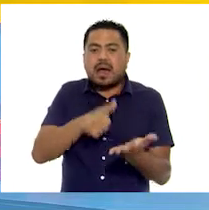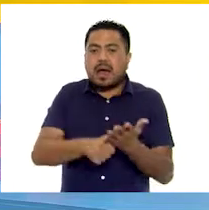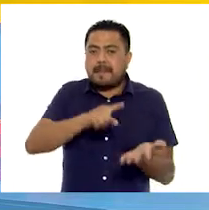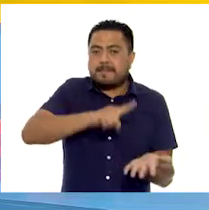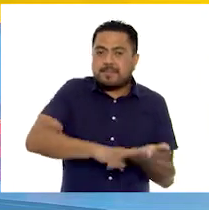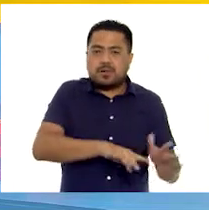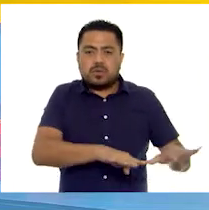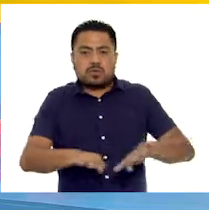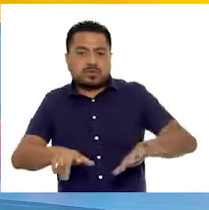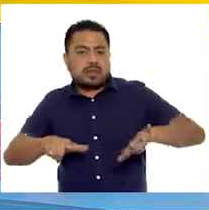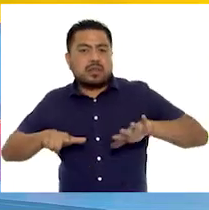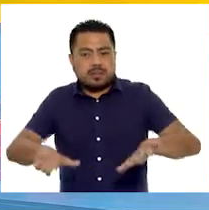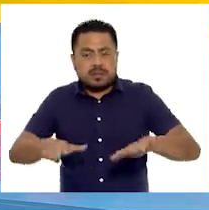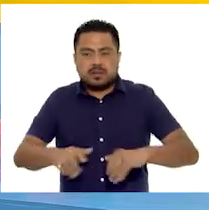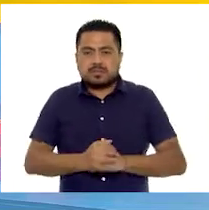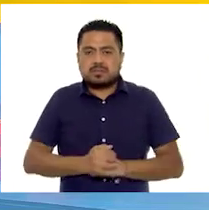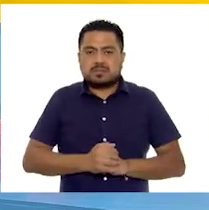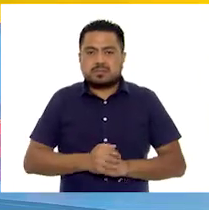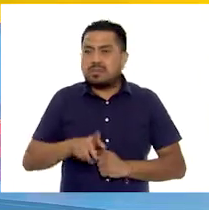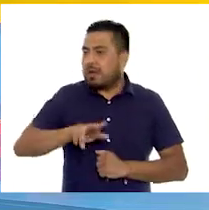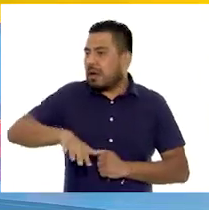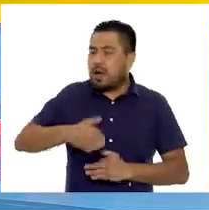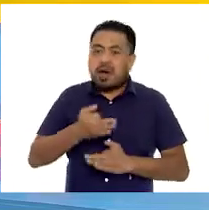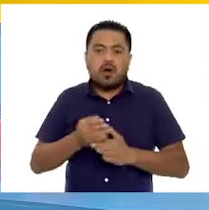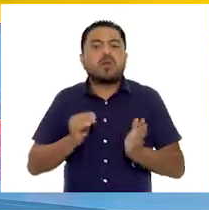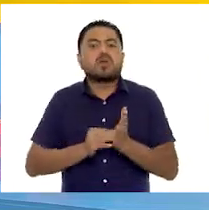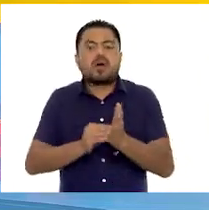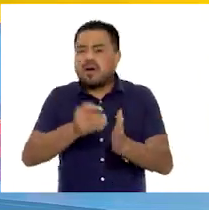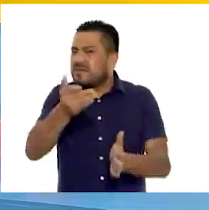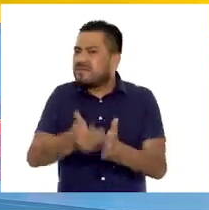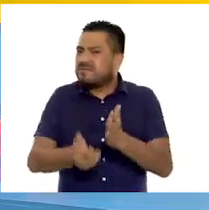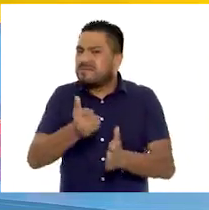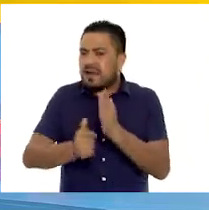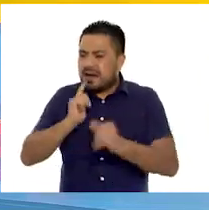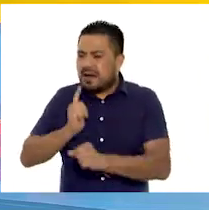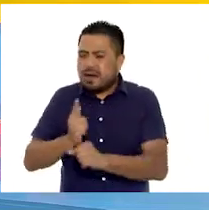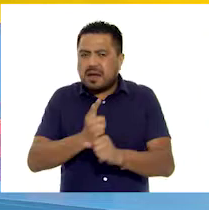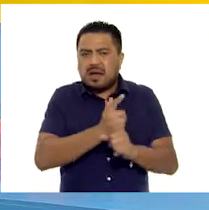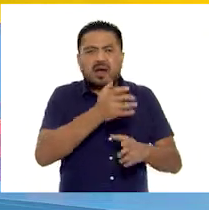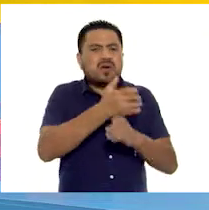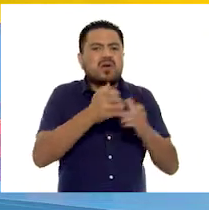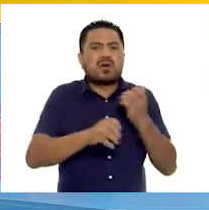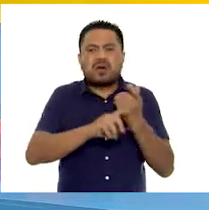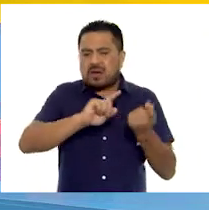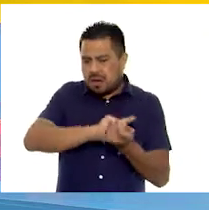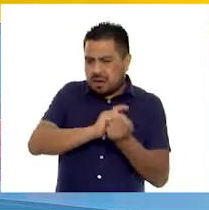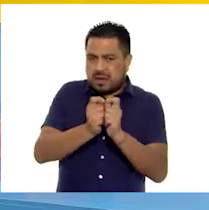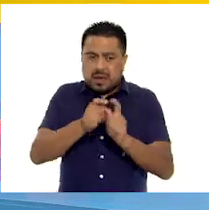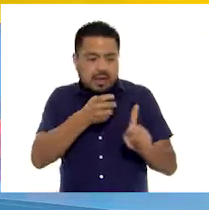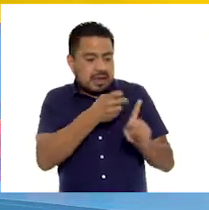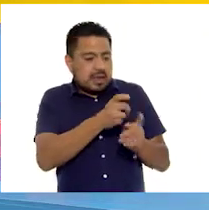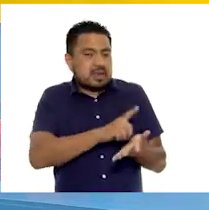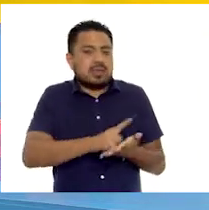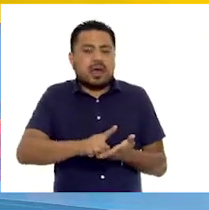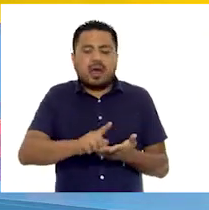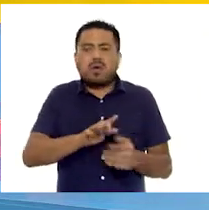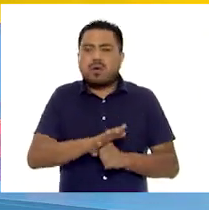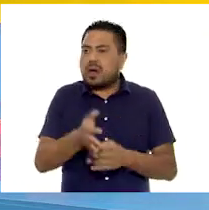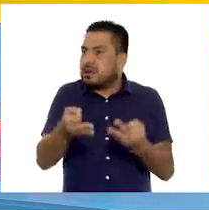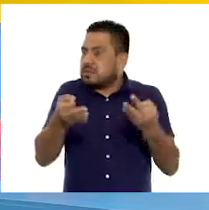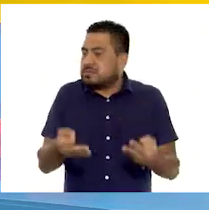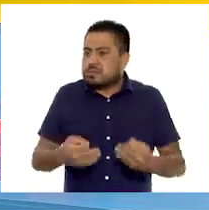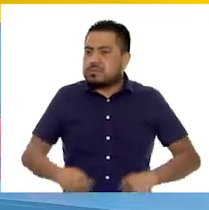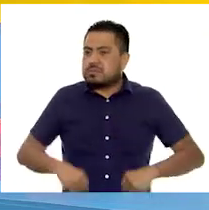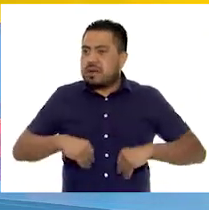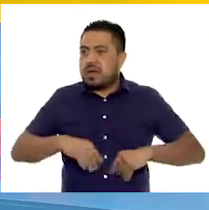1917 sin embargo aún hacía falta encontrar los mecanismos para convertir este derecho en una realidad al